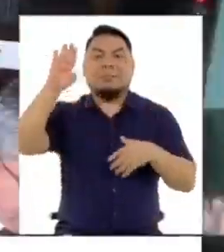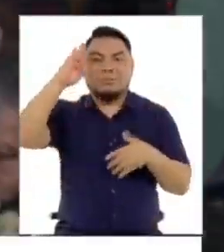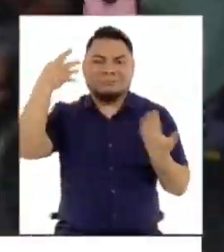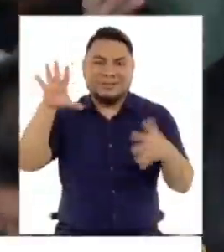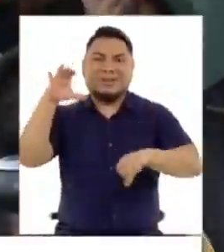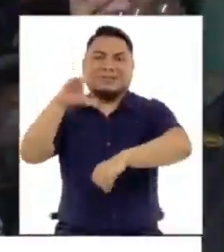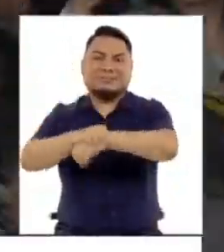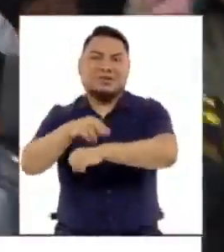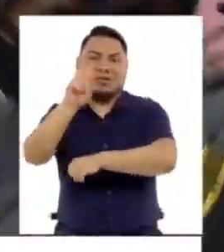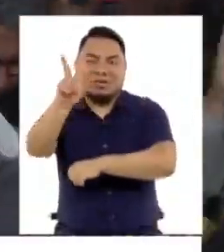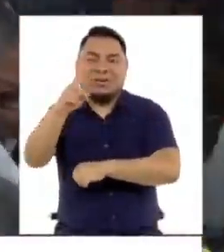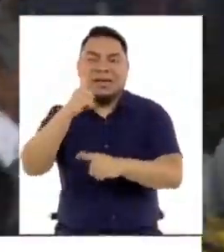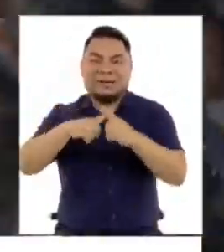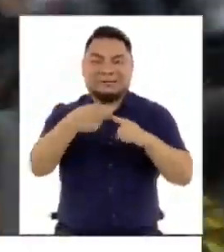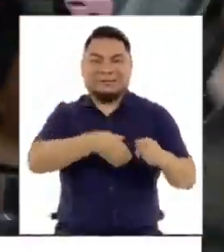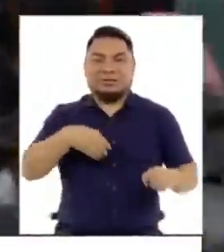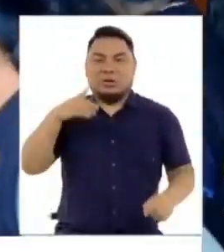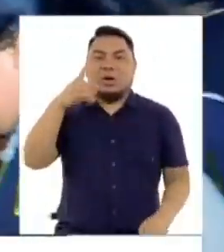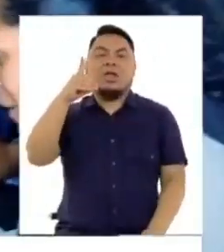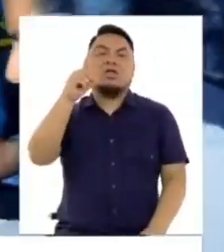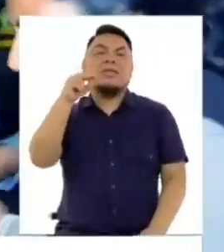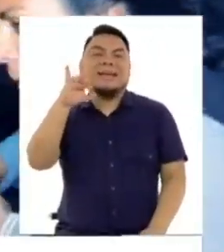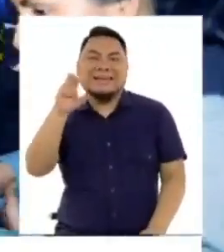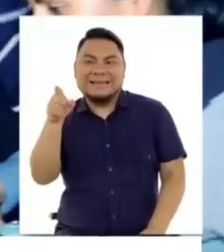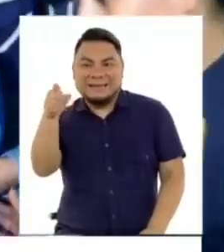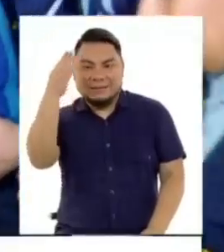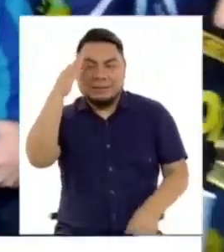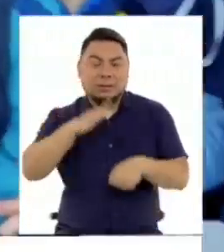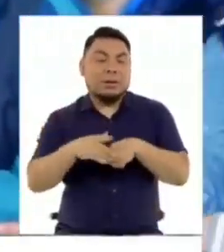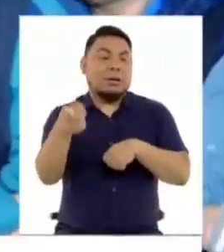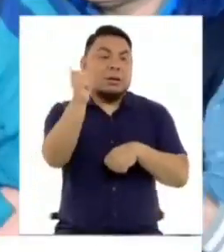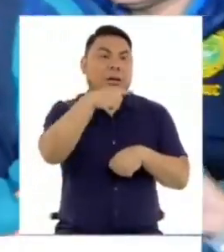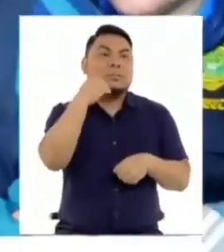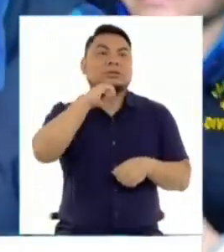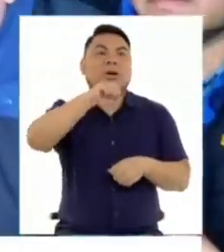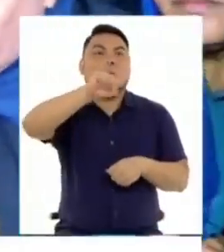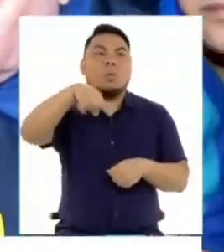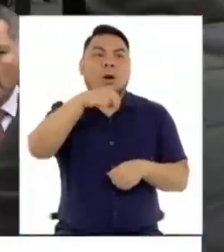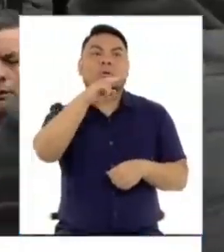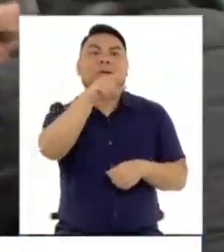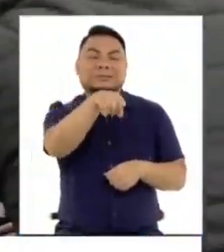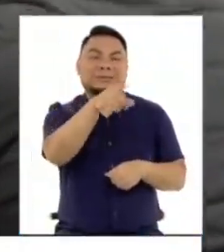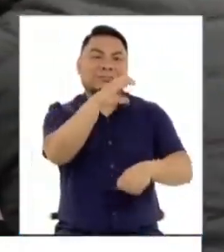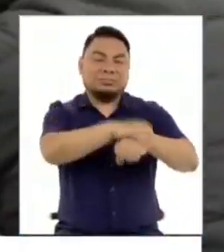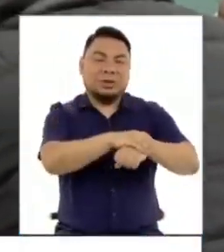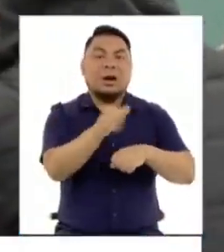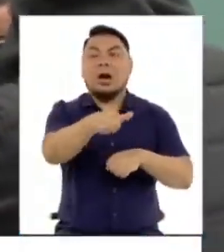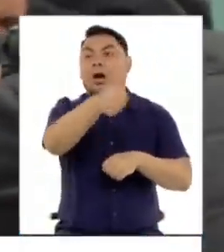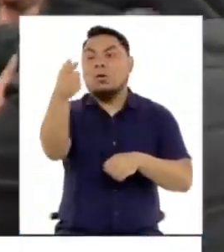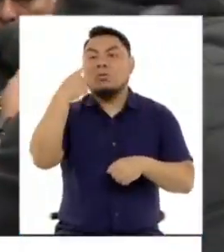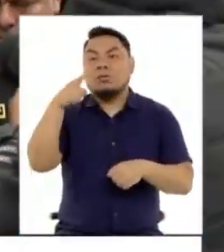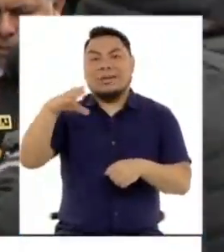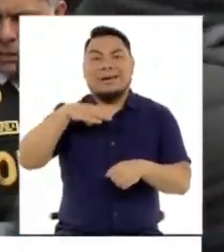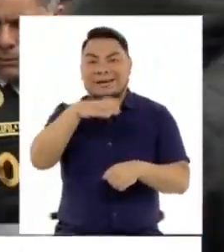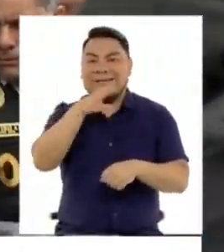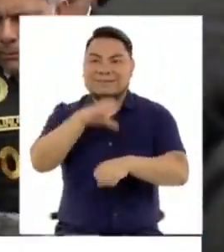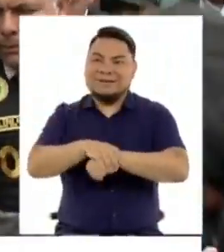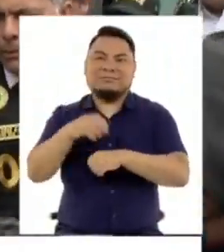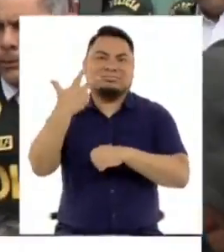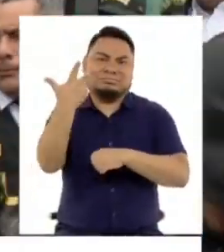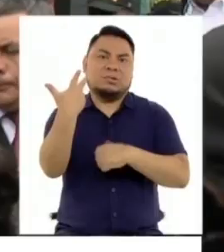la captura del ex congresista Edwin Donaire, el ex alcalde de San Juan del Lurigancho, Carlos Burgos y Félix Moreno.